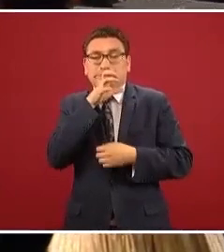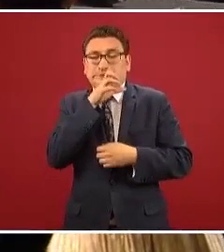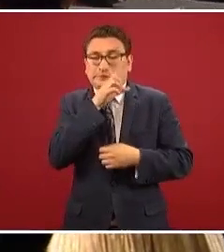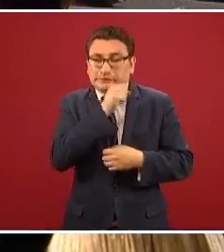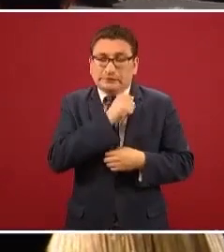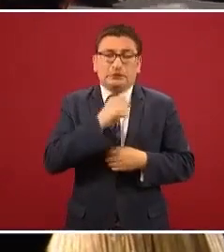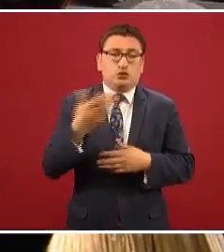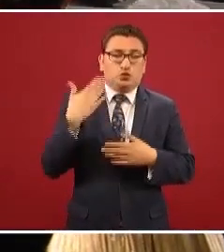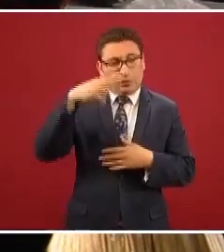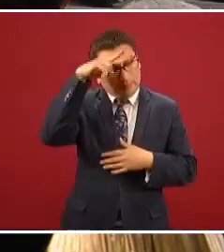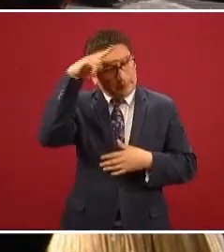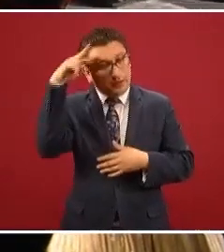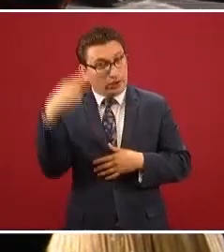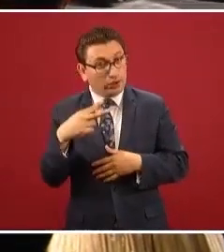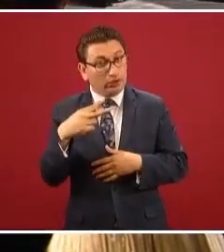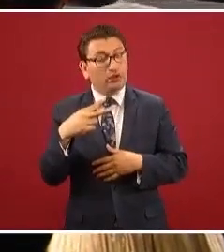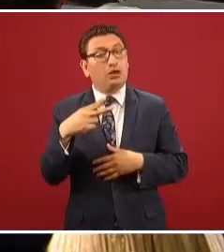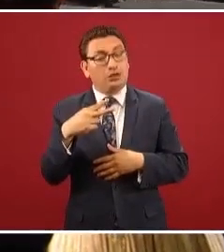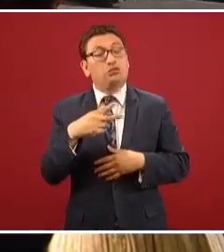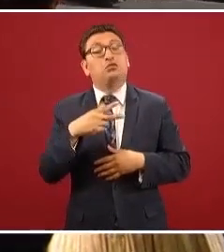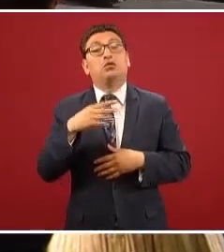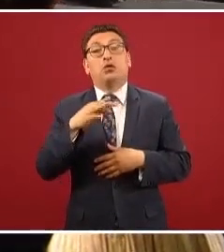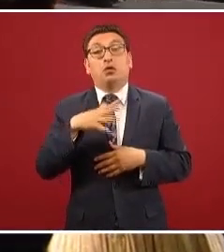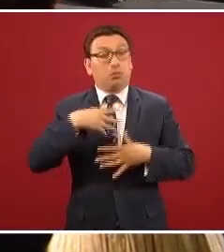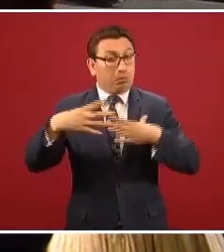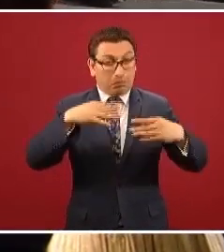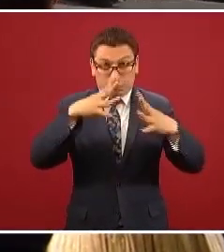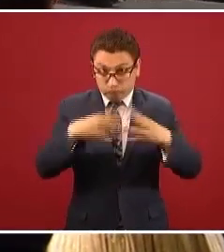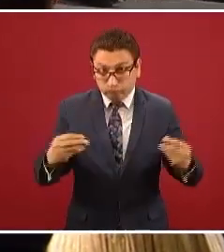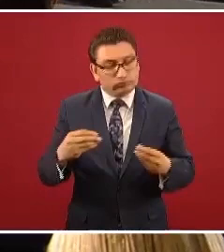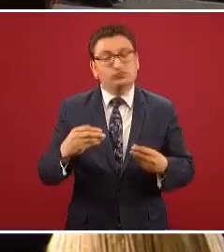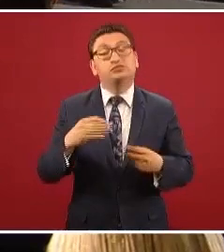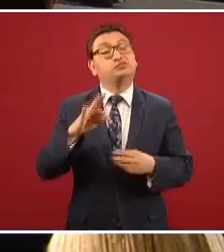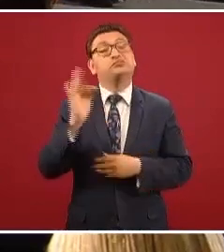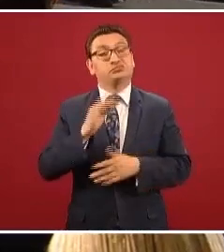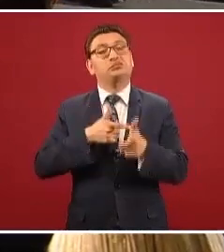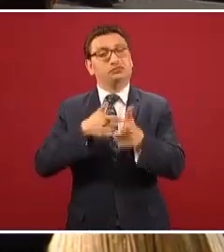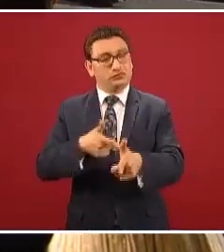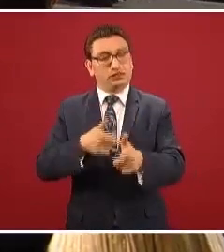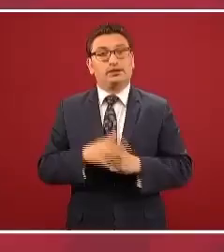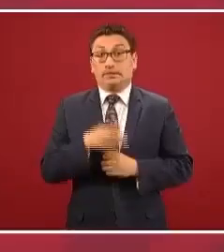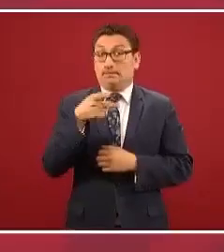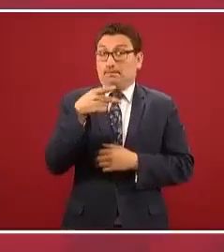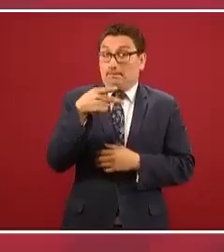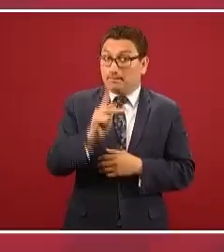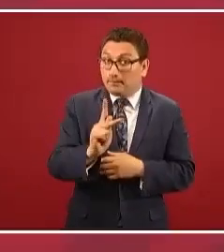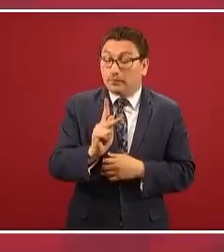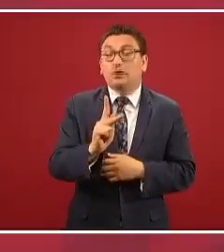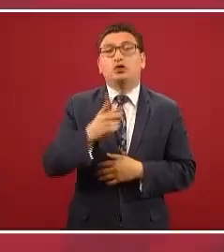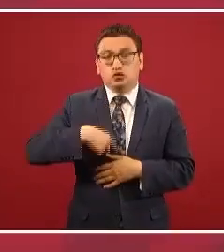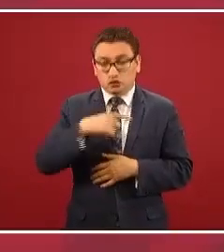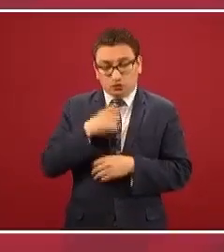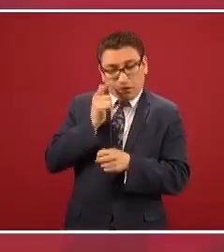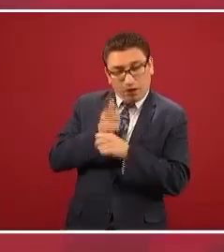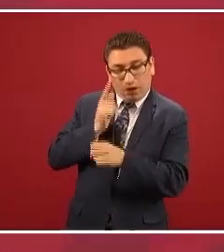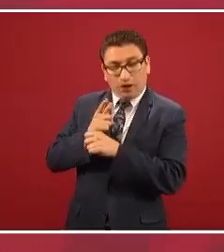transmisión. Podría continuar durante el verano. Sin embargo, la posibilidad y la eficiencia, la